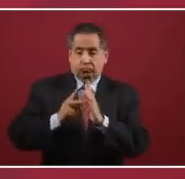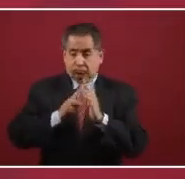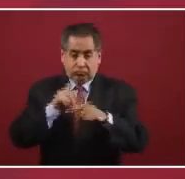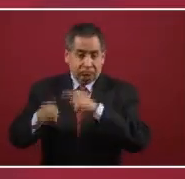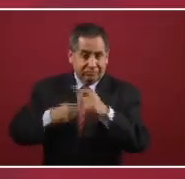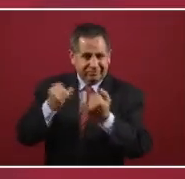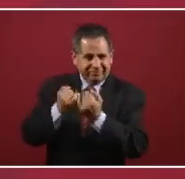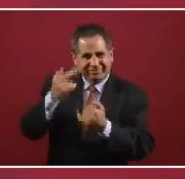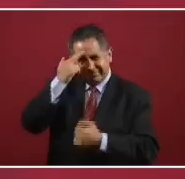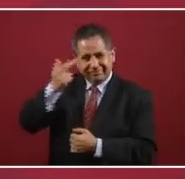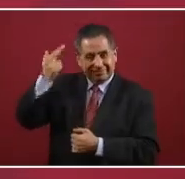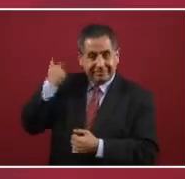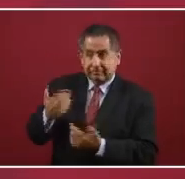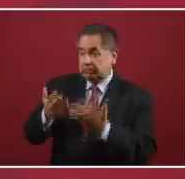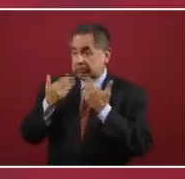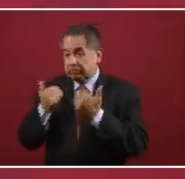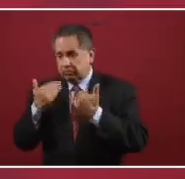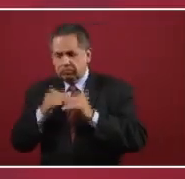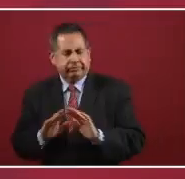pasar